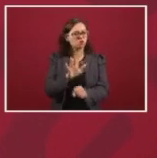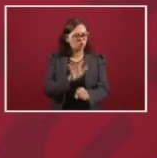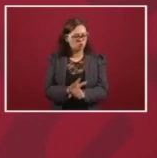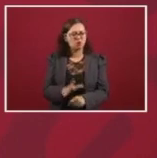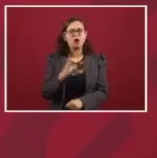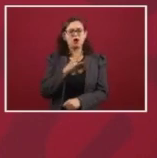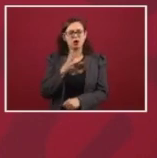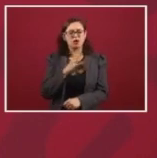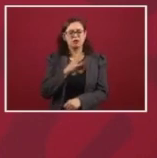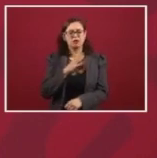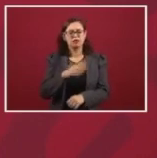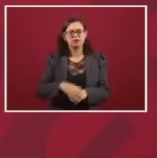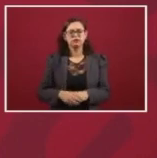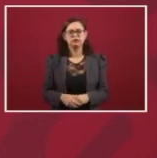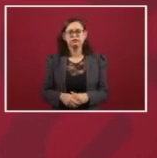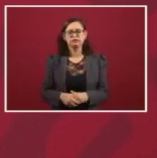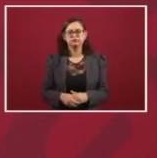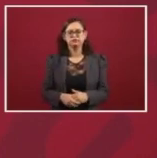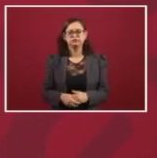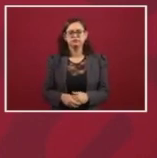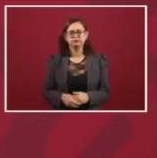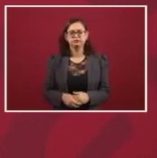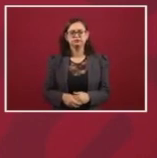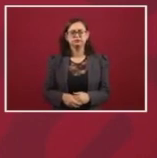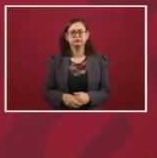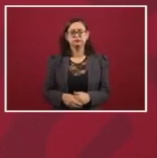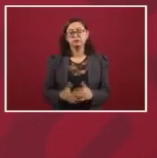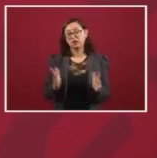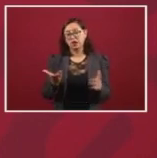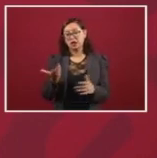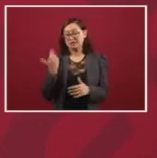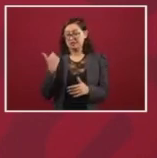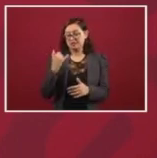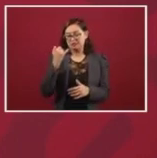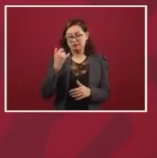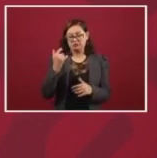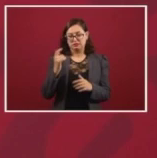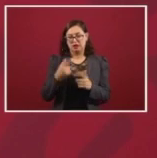Cuando se creó el equipo